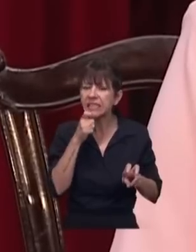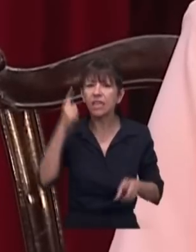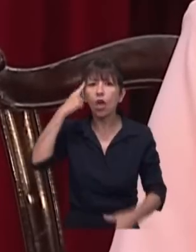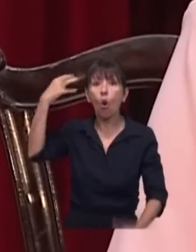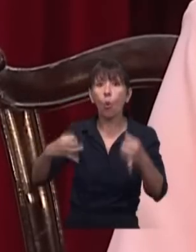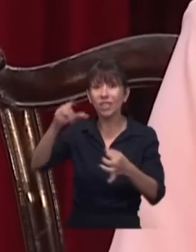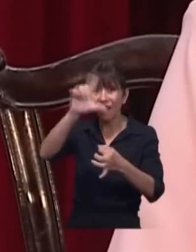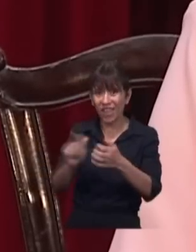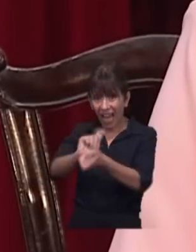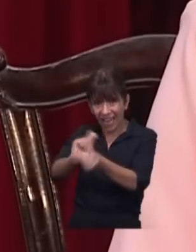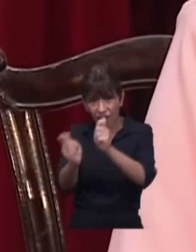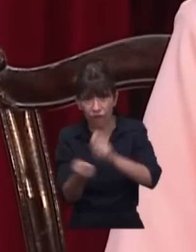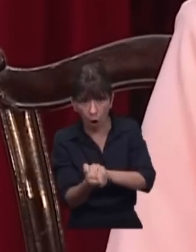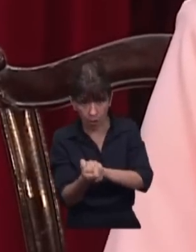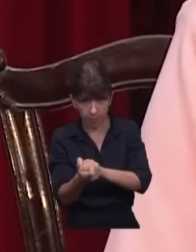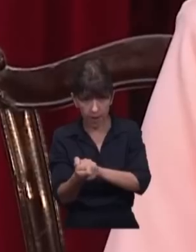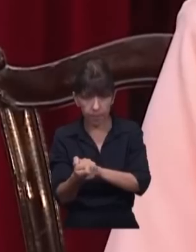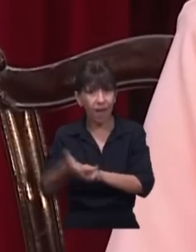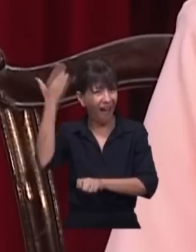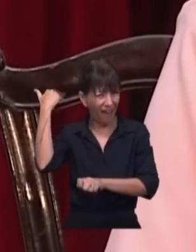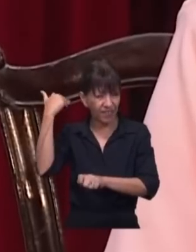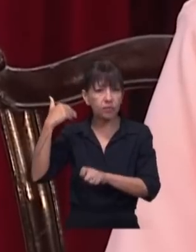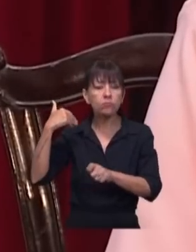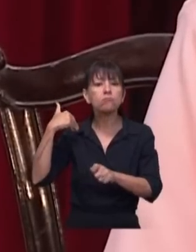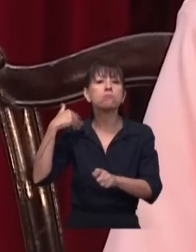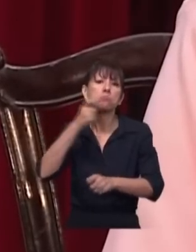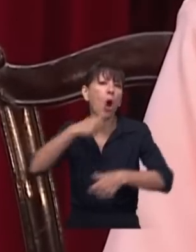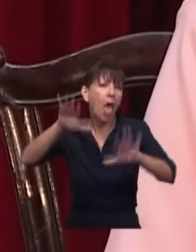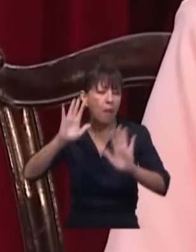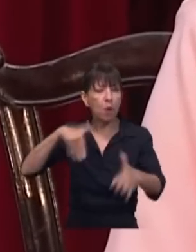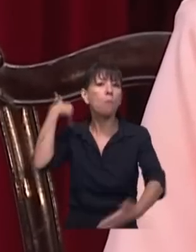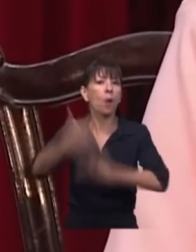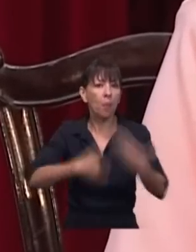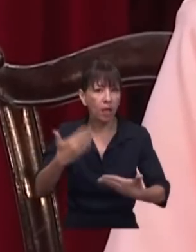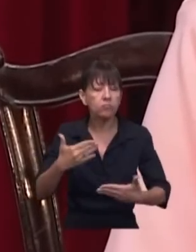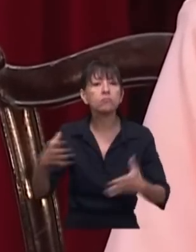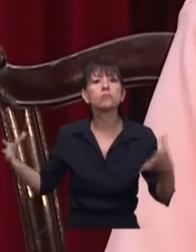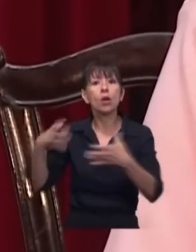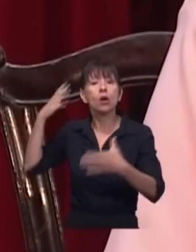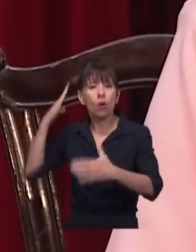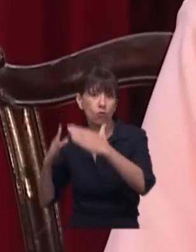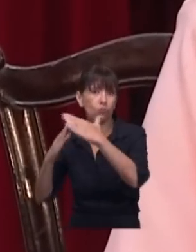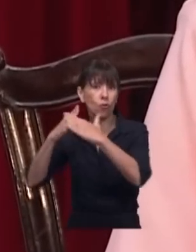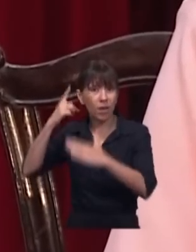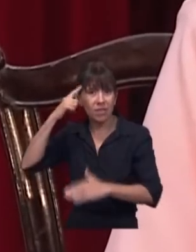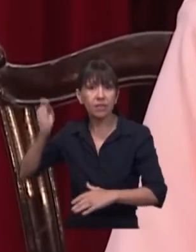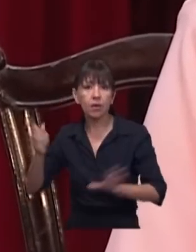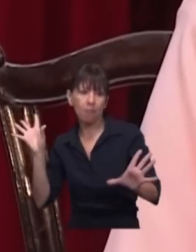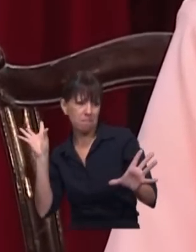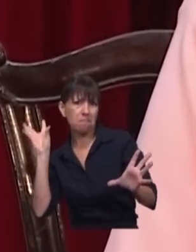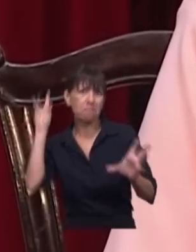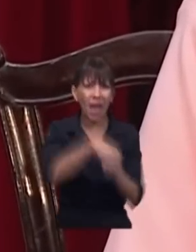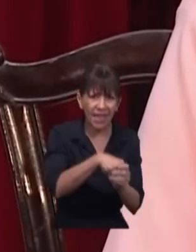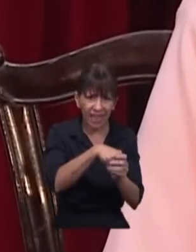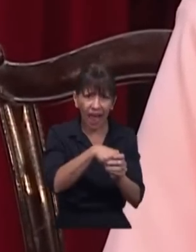justicia federal hubiera prosperado y si la Corte Suprema no hubiera tomado por asalto el Consejo de la